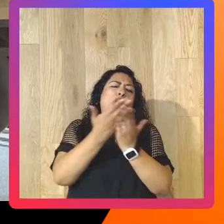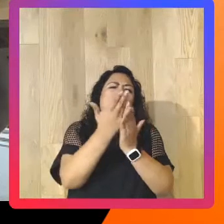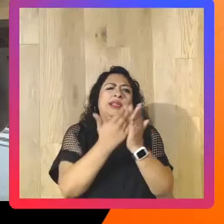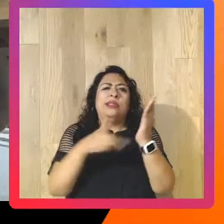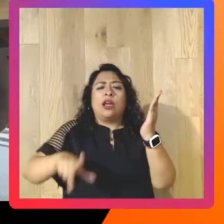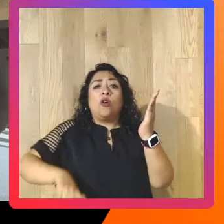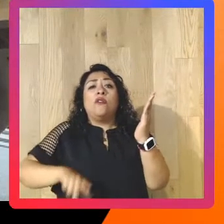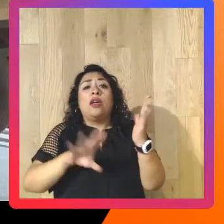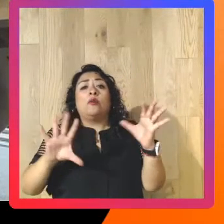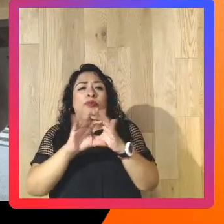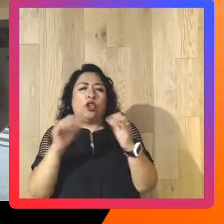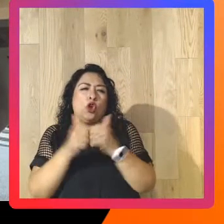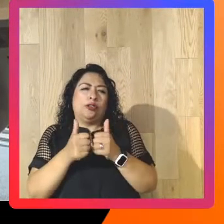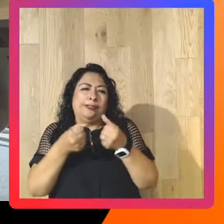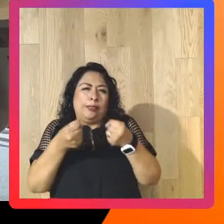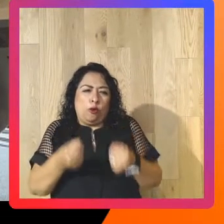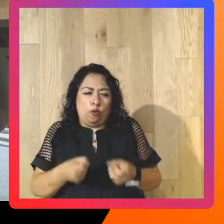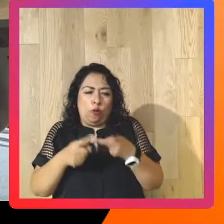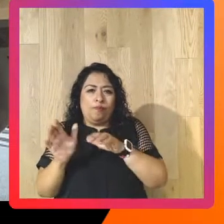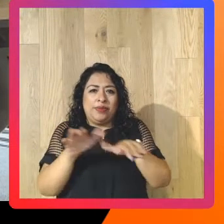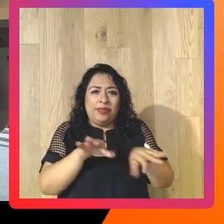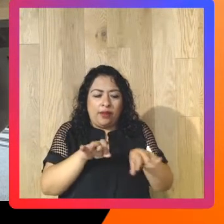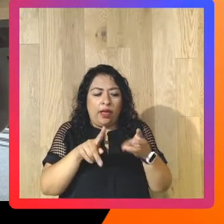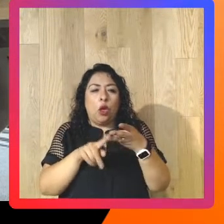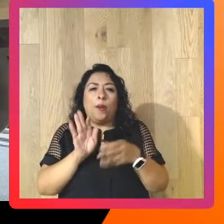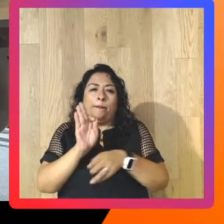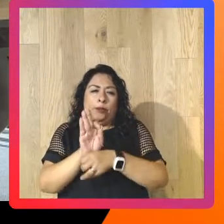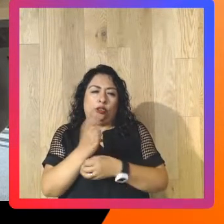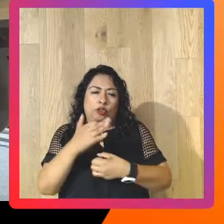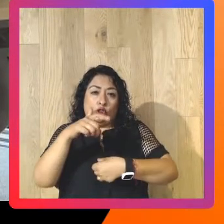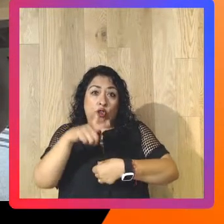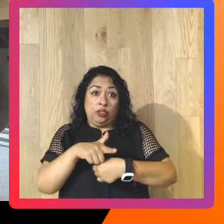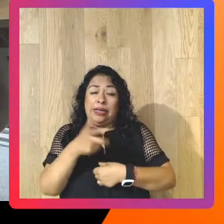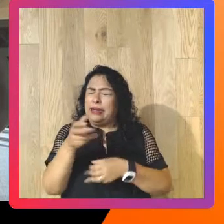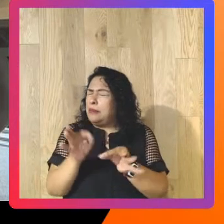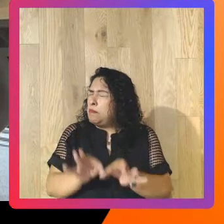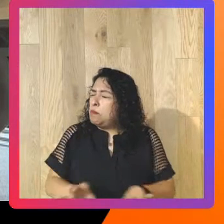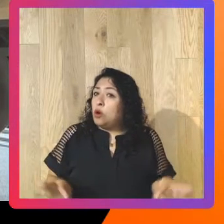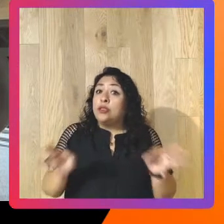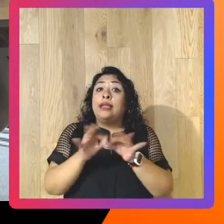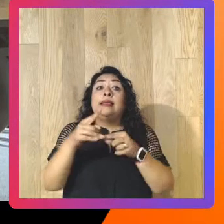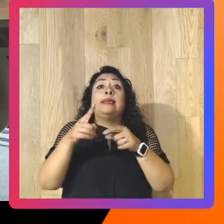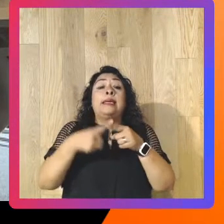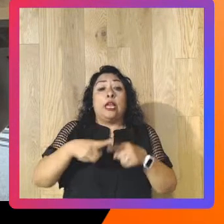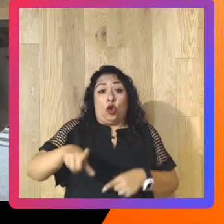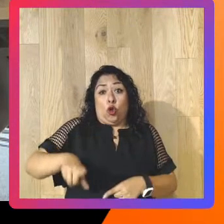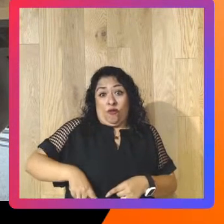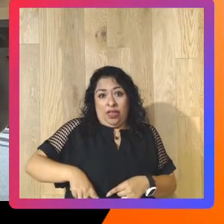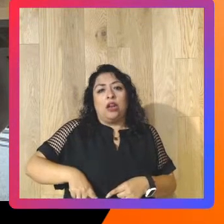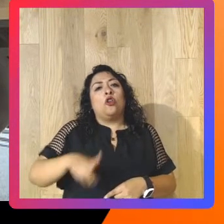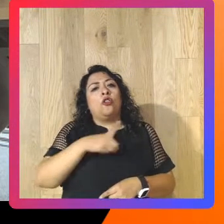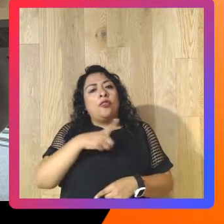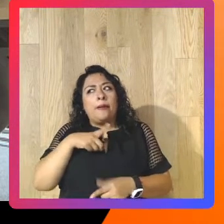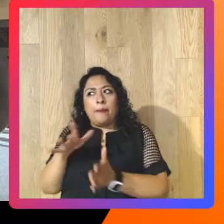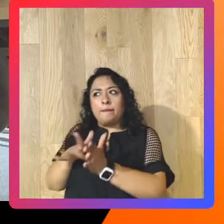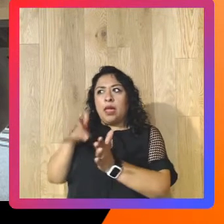gubernamentales relacionadas con la seguridad, el empleo y la protección social. Es fundamental que los gobiernos implementen